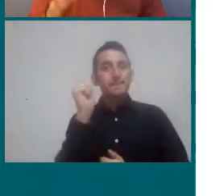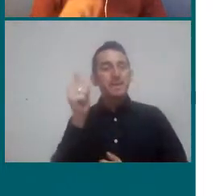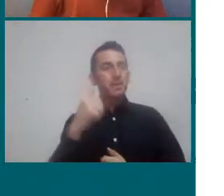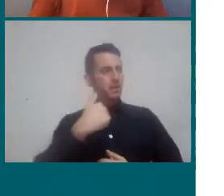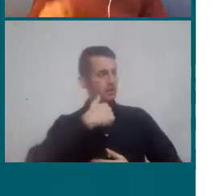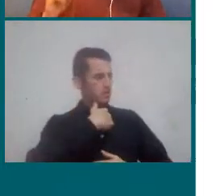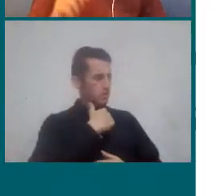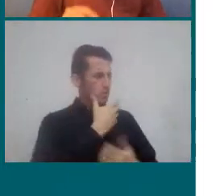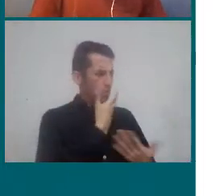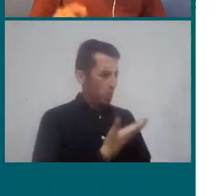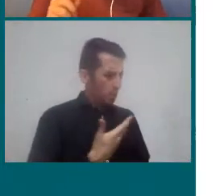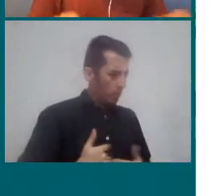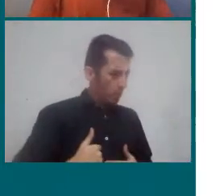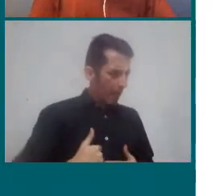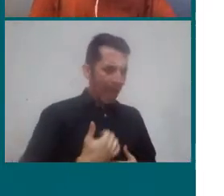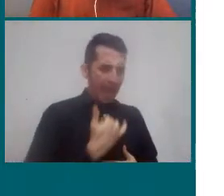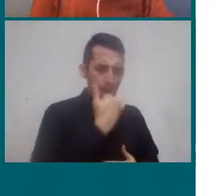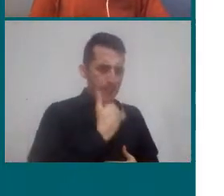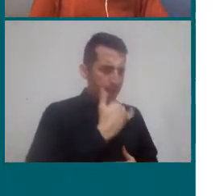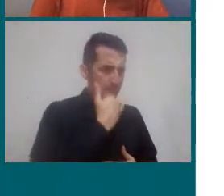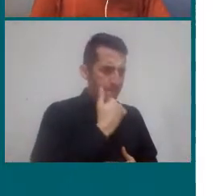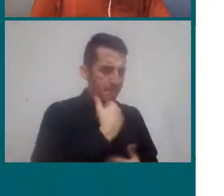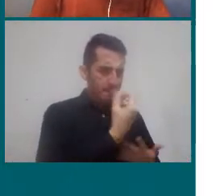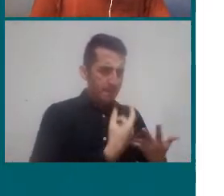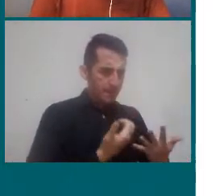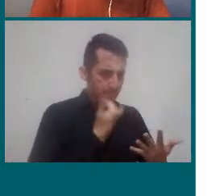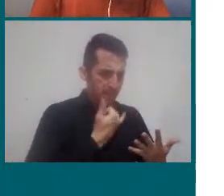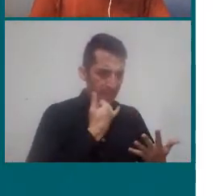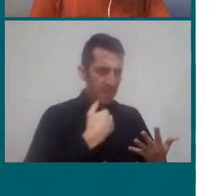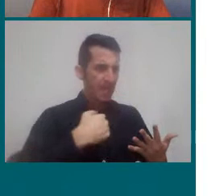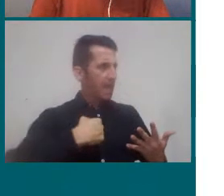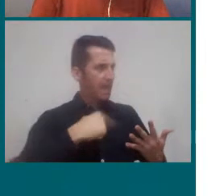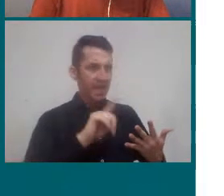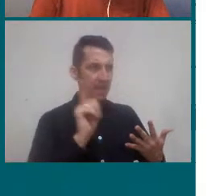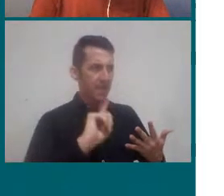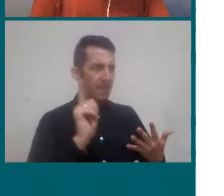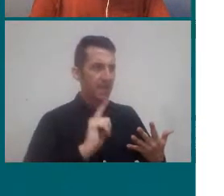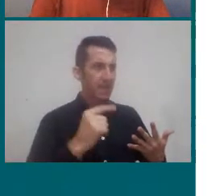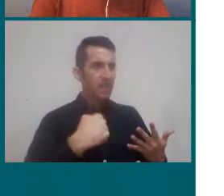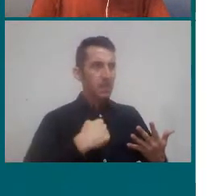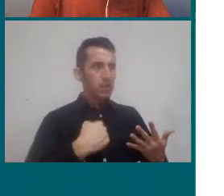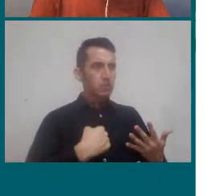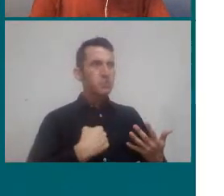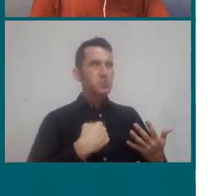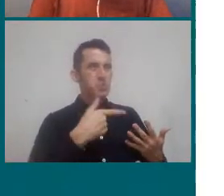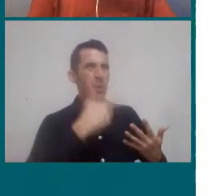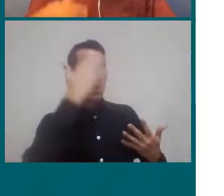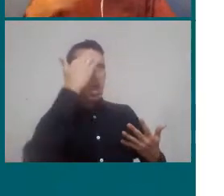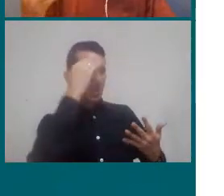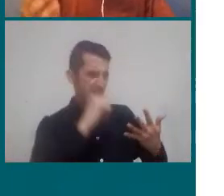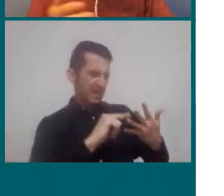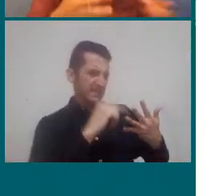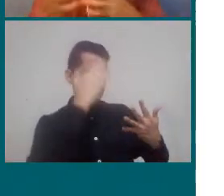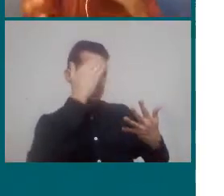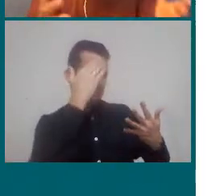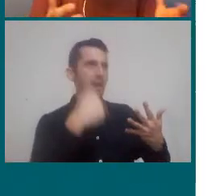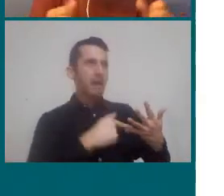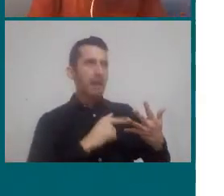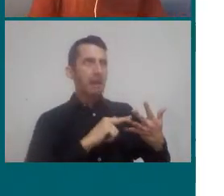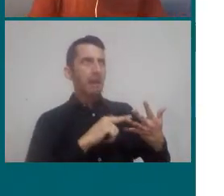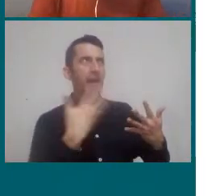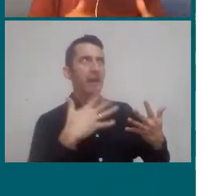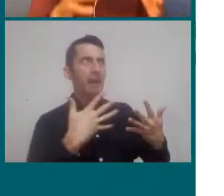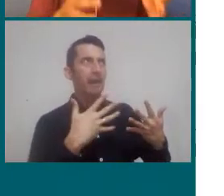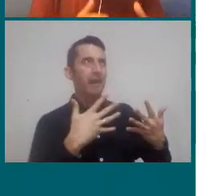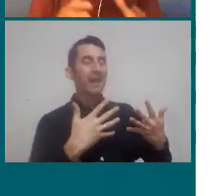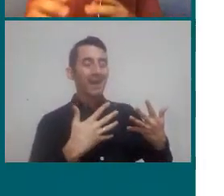decir, ostras, es que he fallado no sé cuántas preguntas, es que de esta no tengo mucha idea, ¿vale? Así que